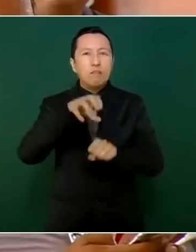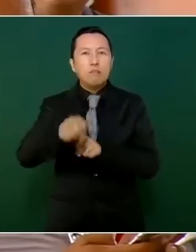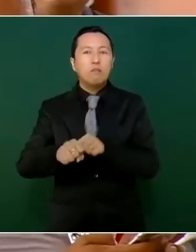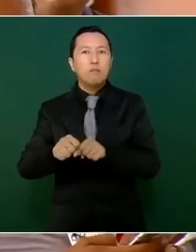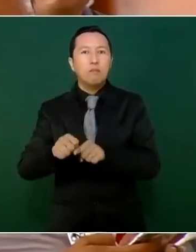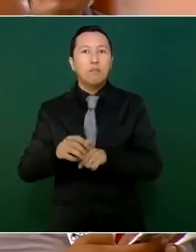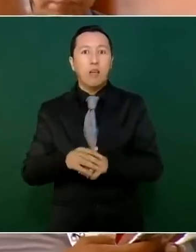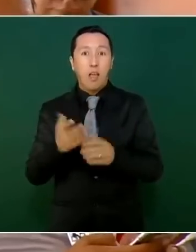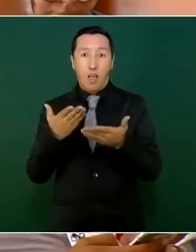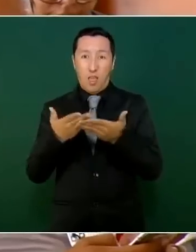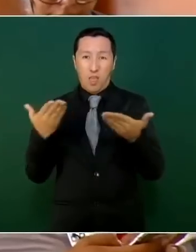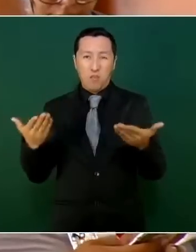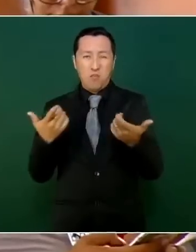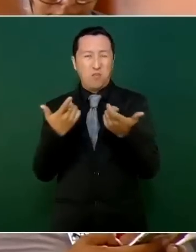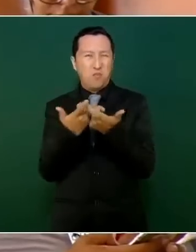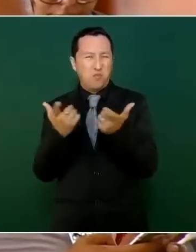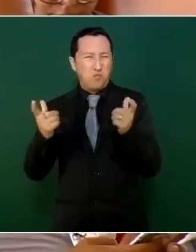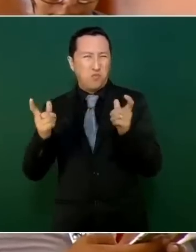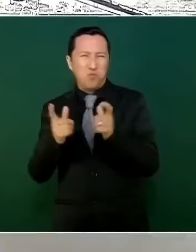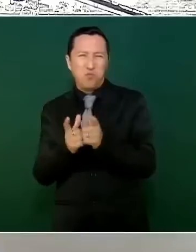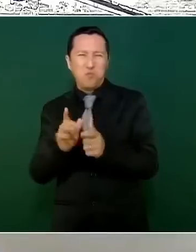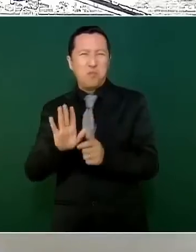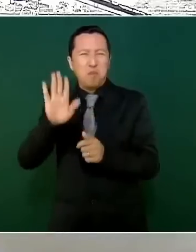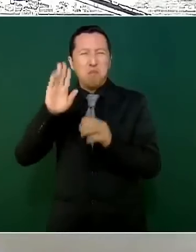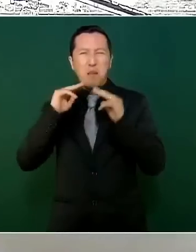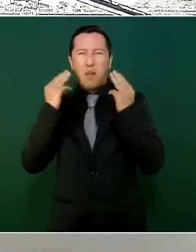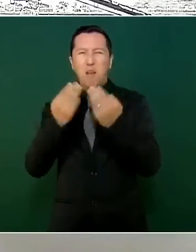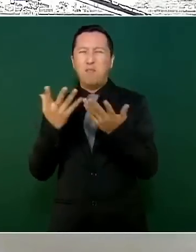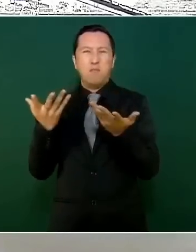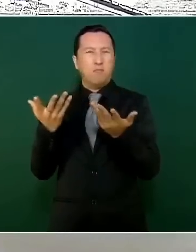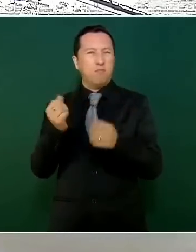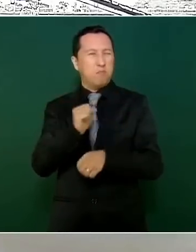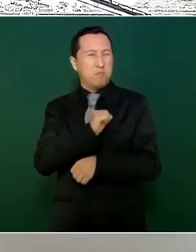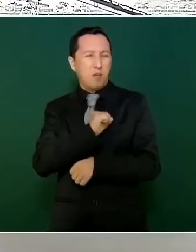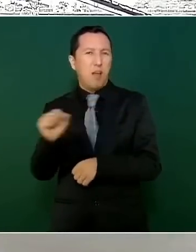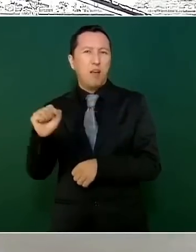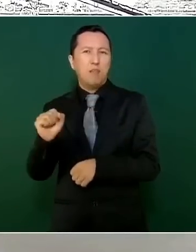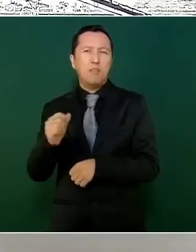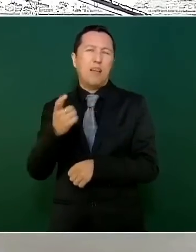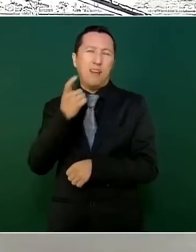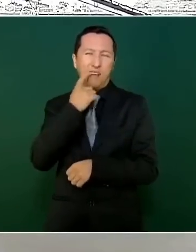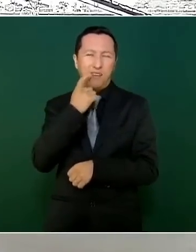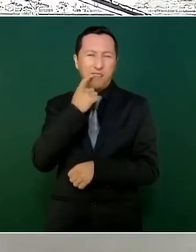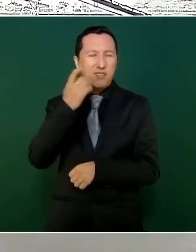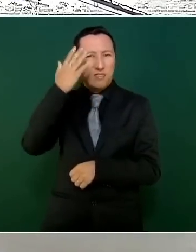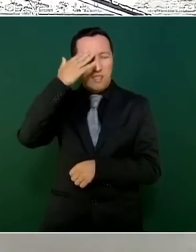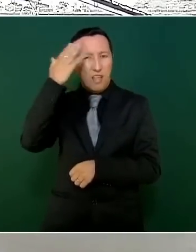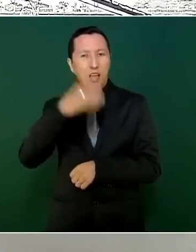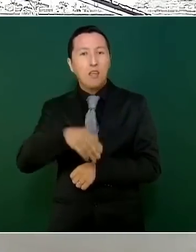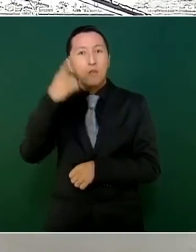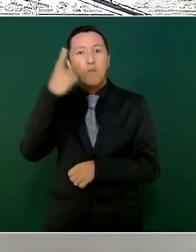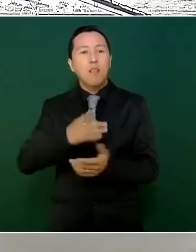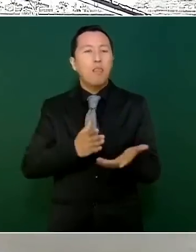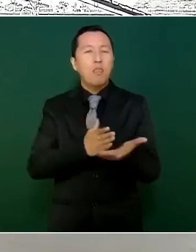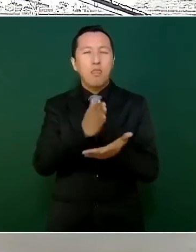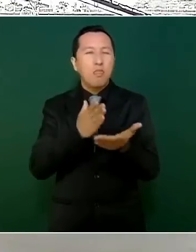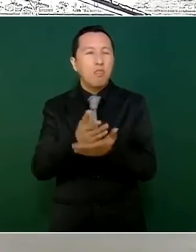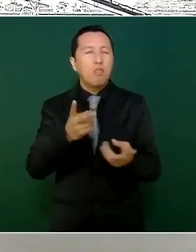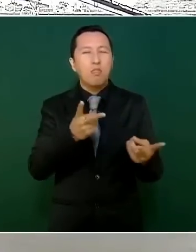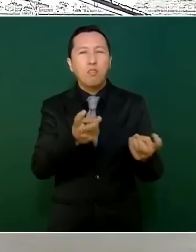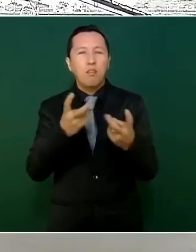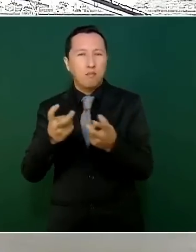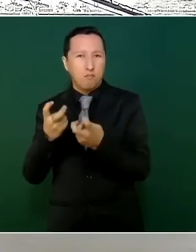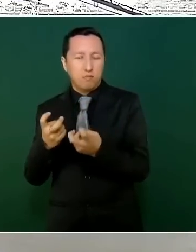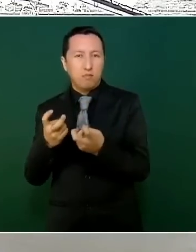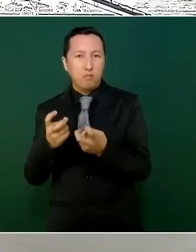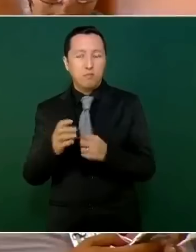carteles auténticos los que se dedican, gente ya especializada en despojos. Manipulan